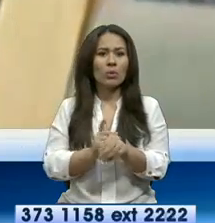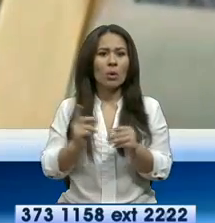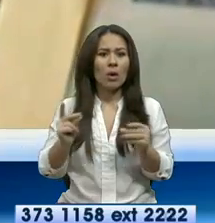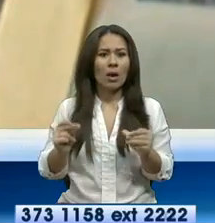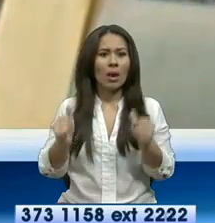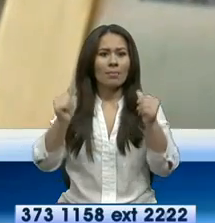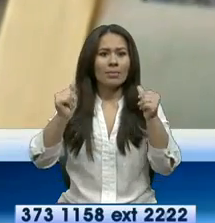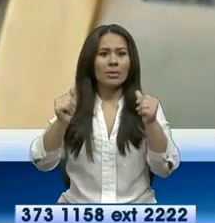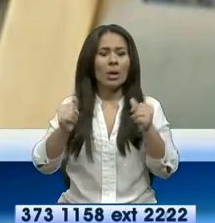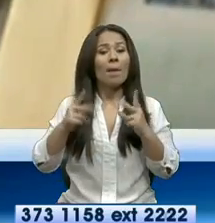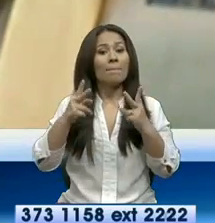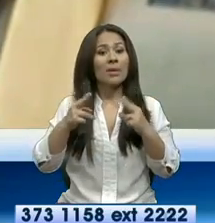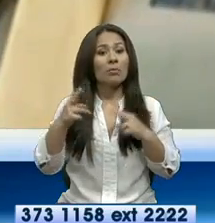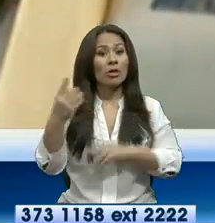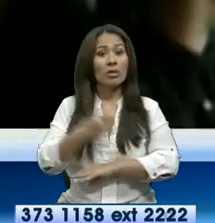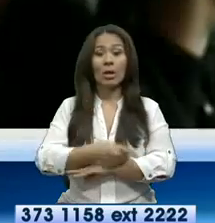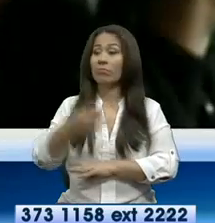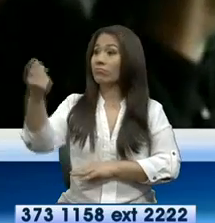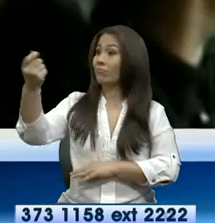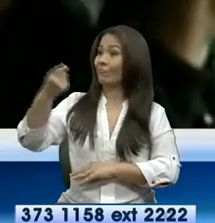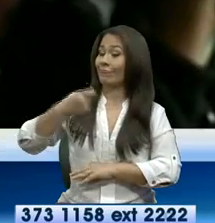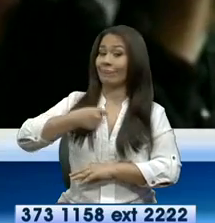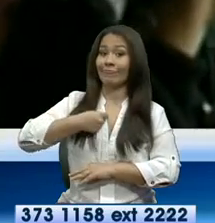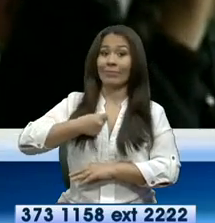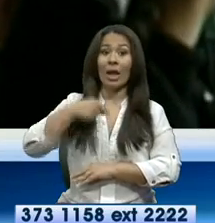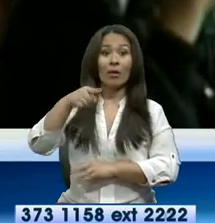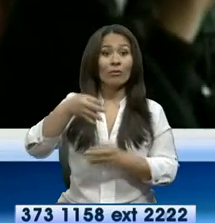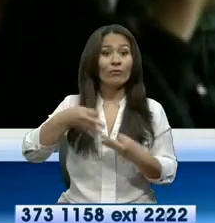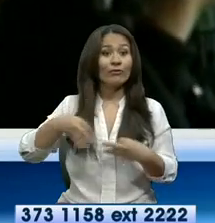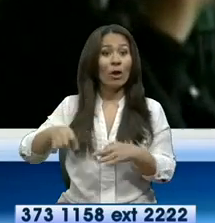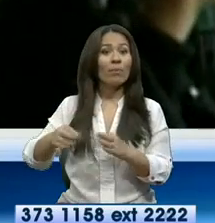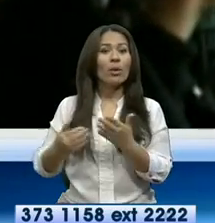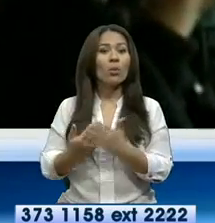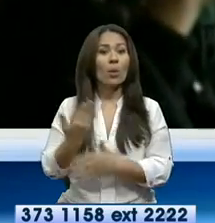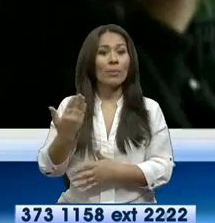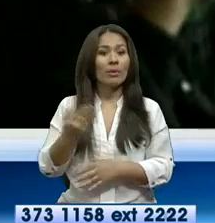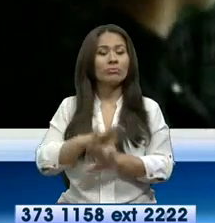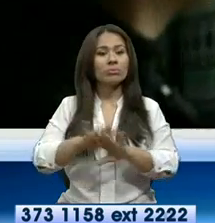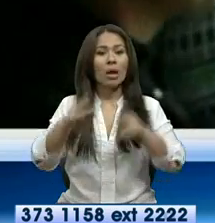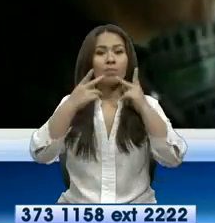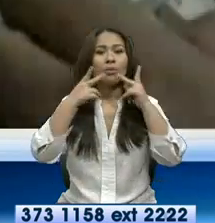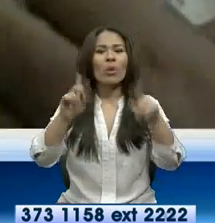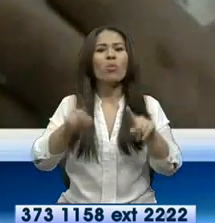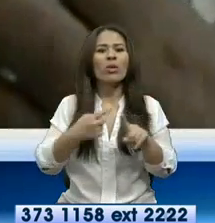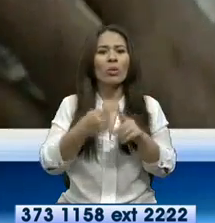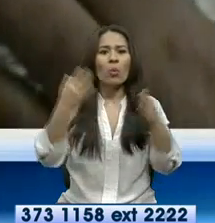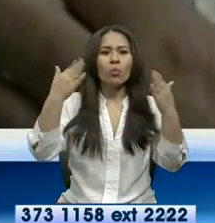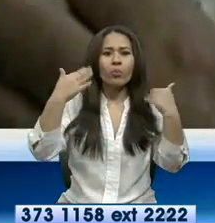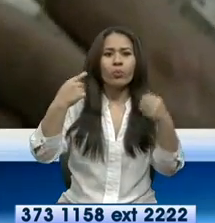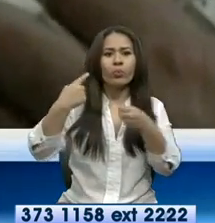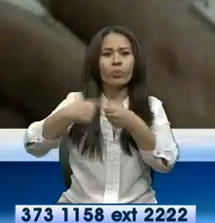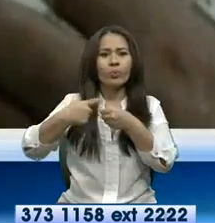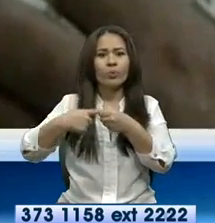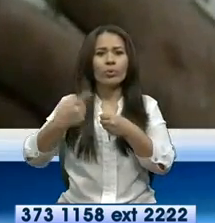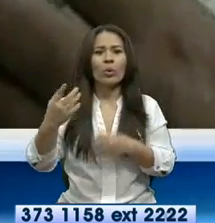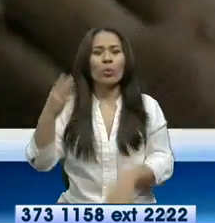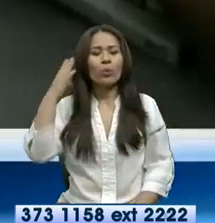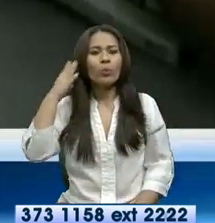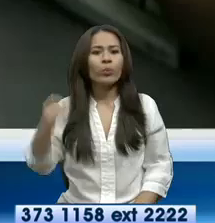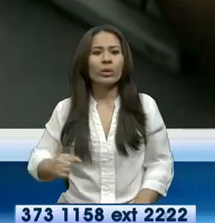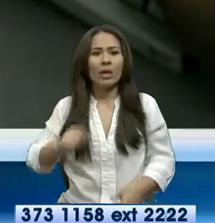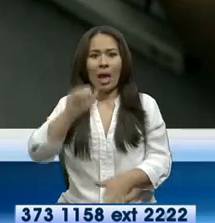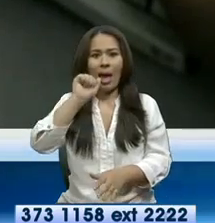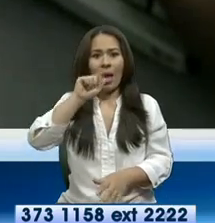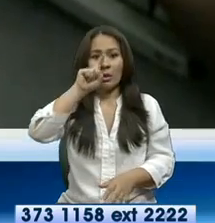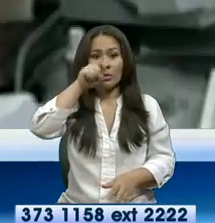decir, el mismo día. Señaló que este sistema está activo para Quito, Guayaquil, Cuenca y Azogues a través